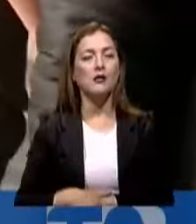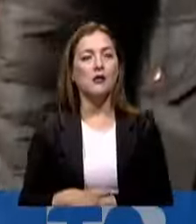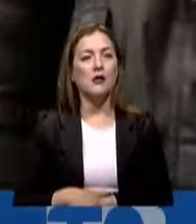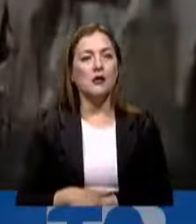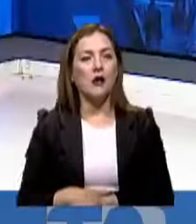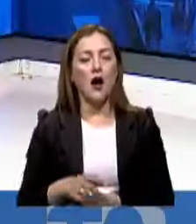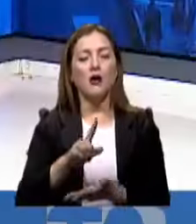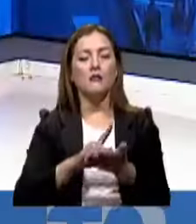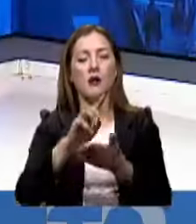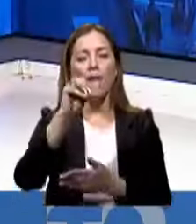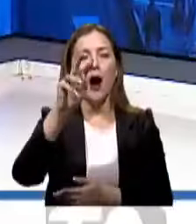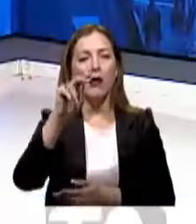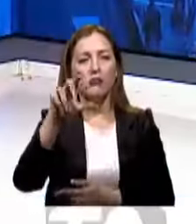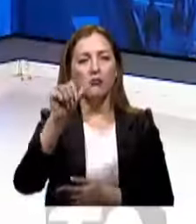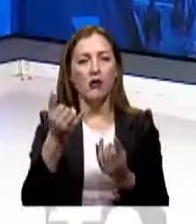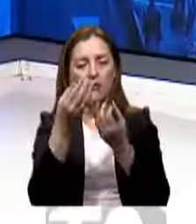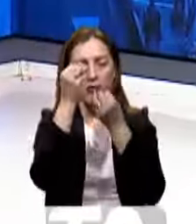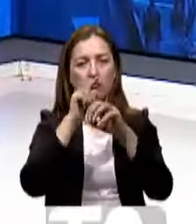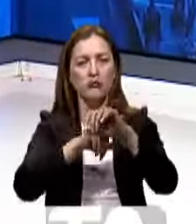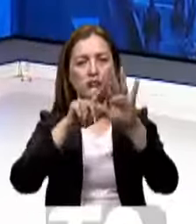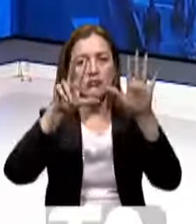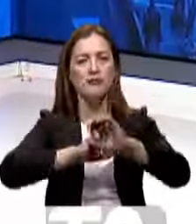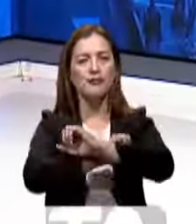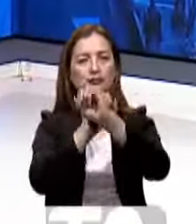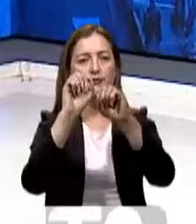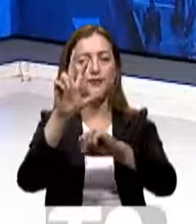Sáenz. Es lo que les contamos a esta hora de la mañana, 8 de la